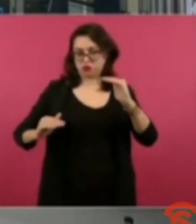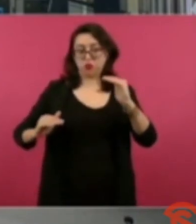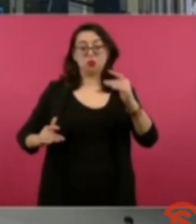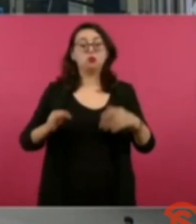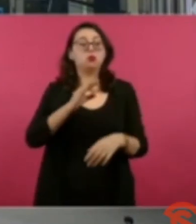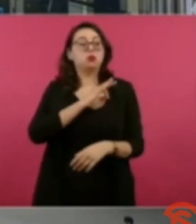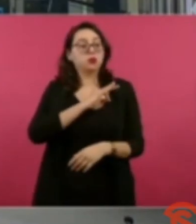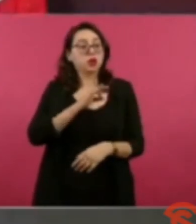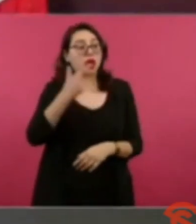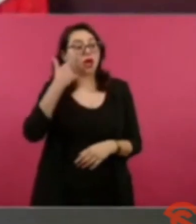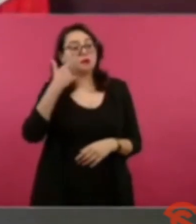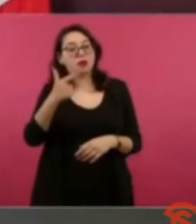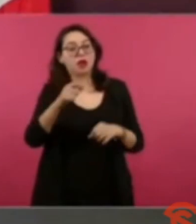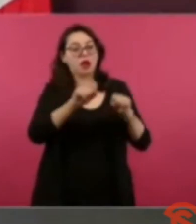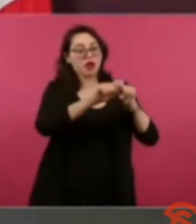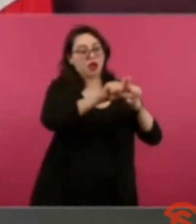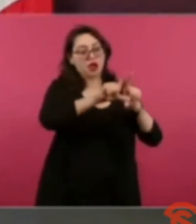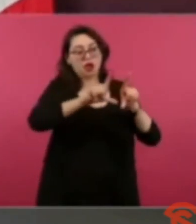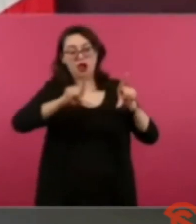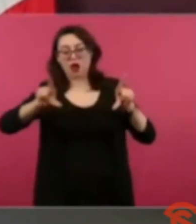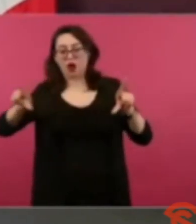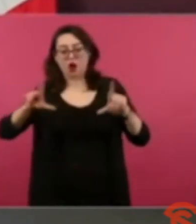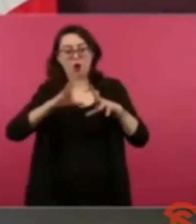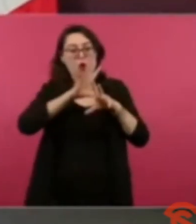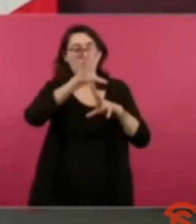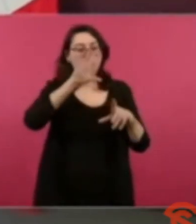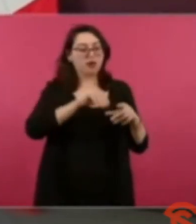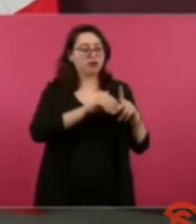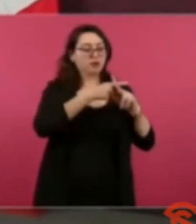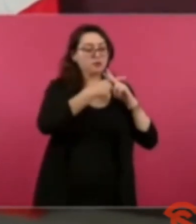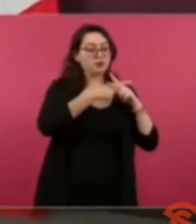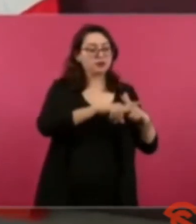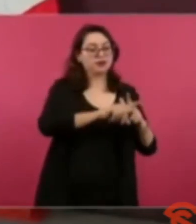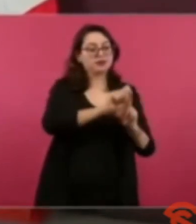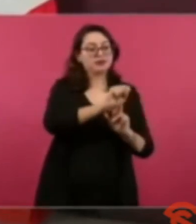serie completa.